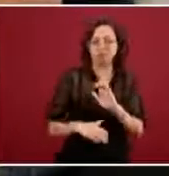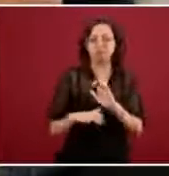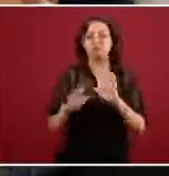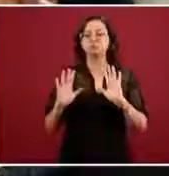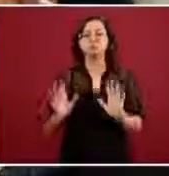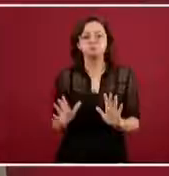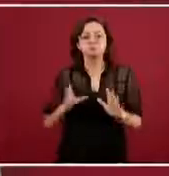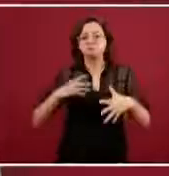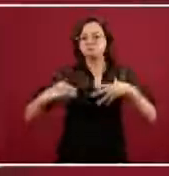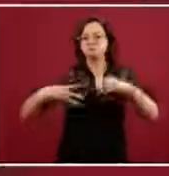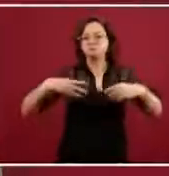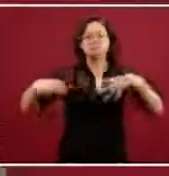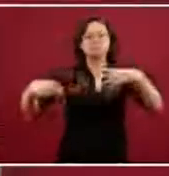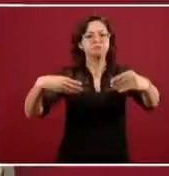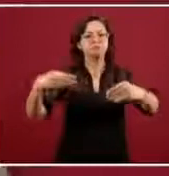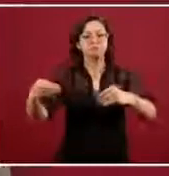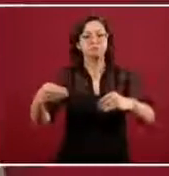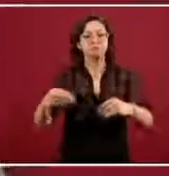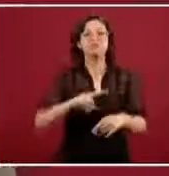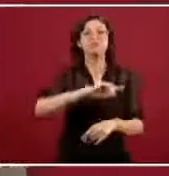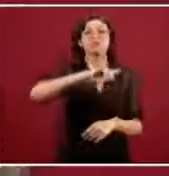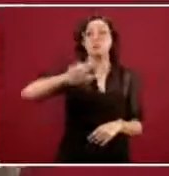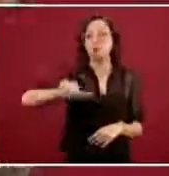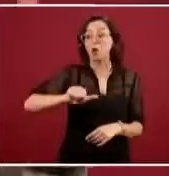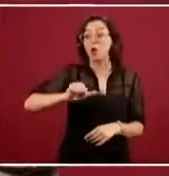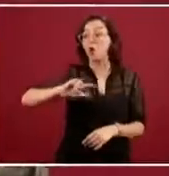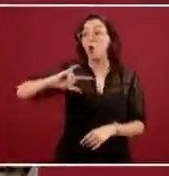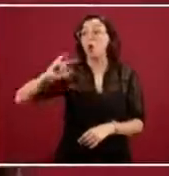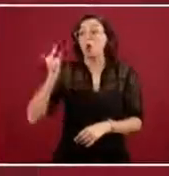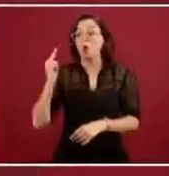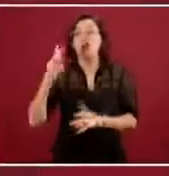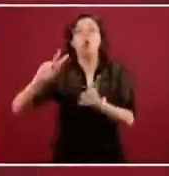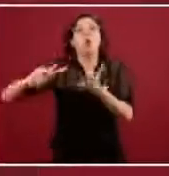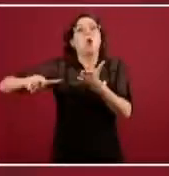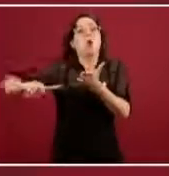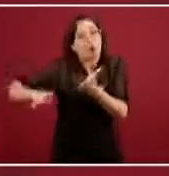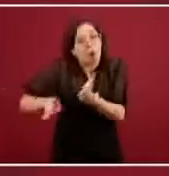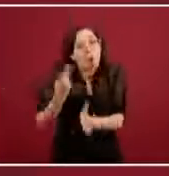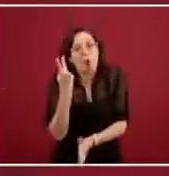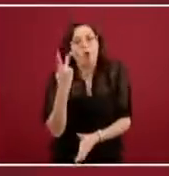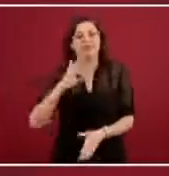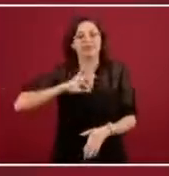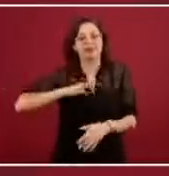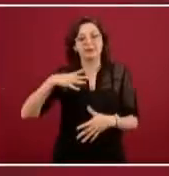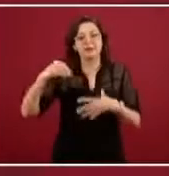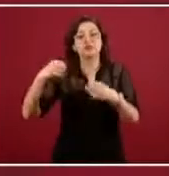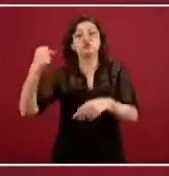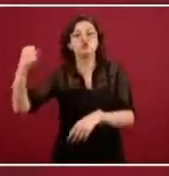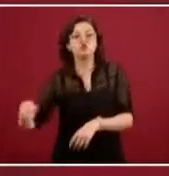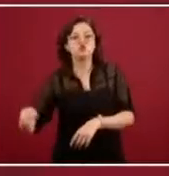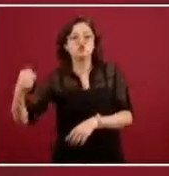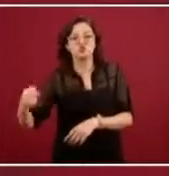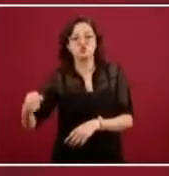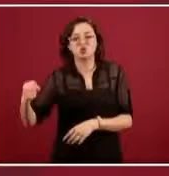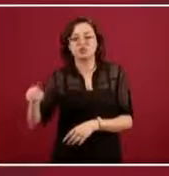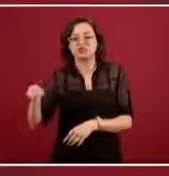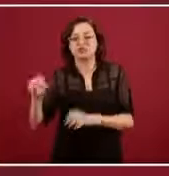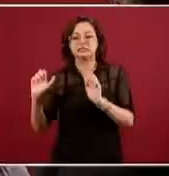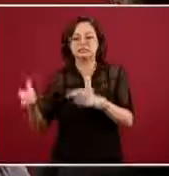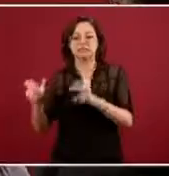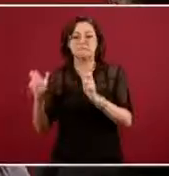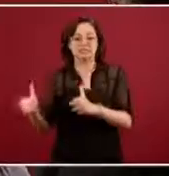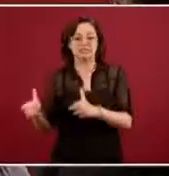hubo mucha transmisión. En julio tuvimos un pequeño brote, principalmente en los estados del sureste, en particular